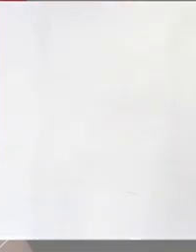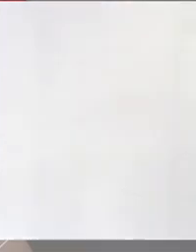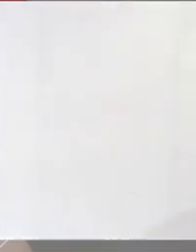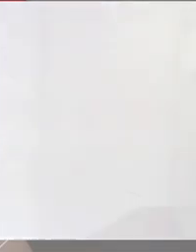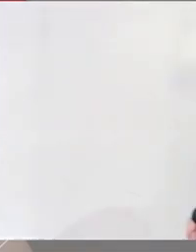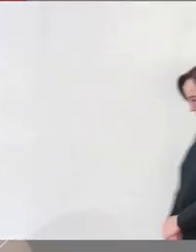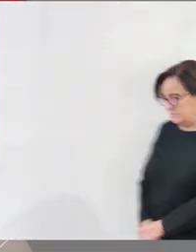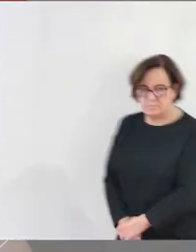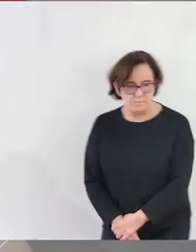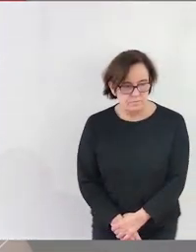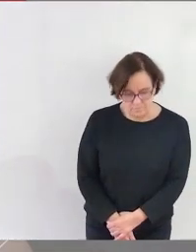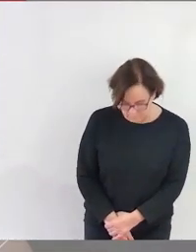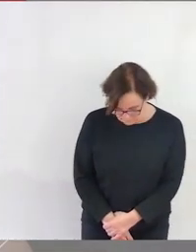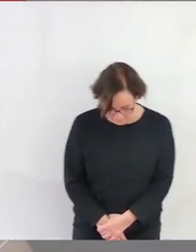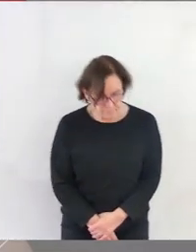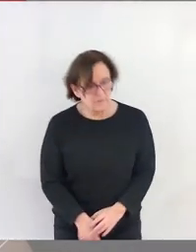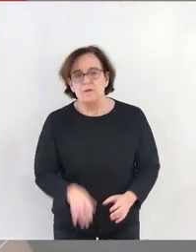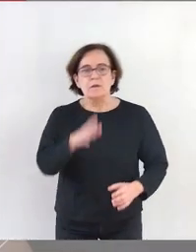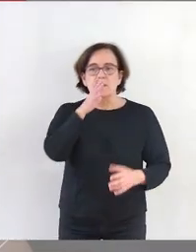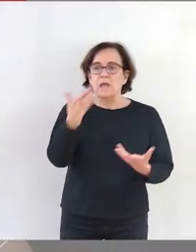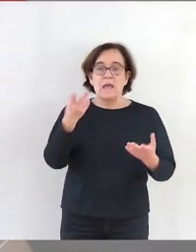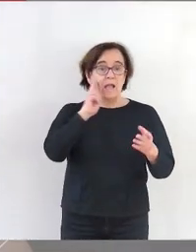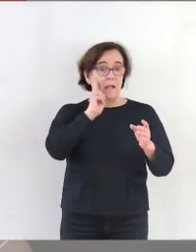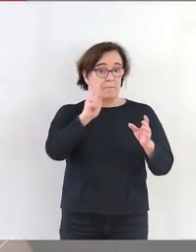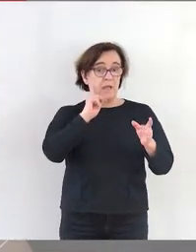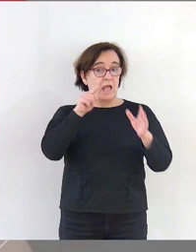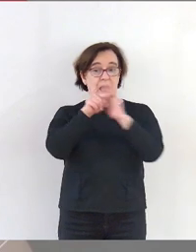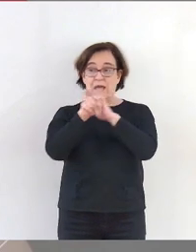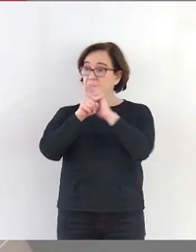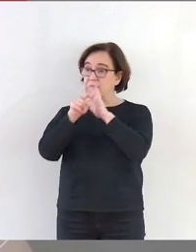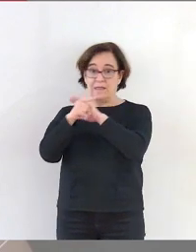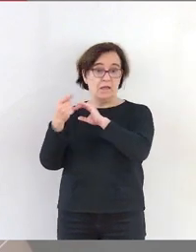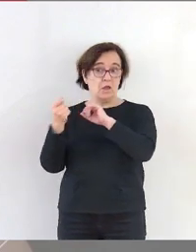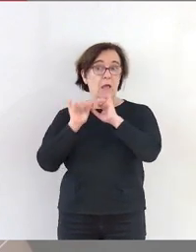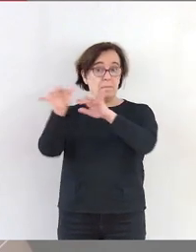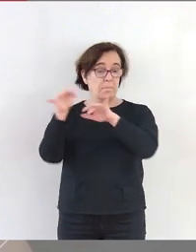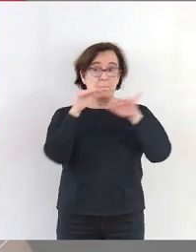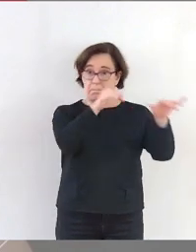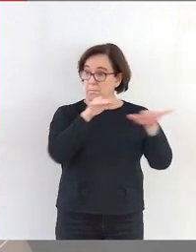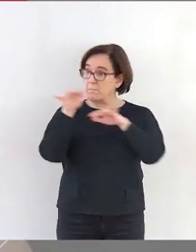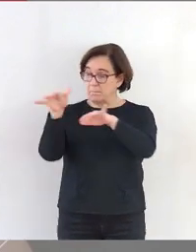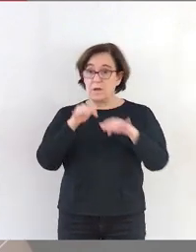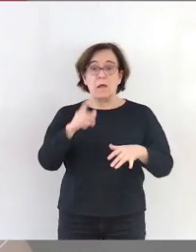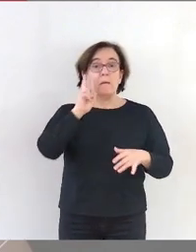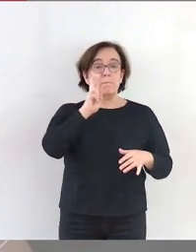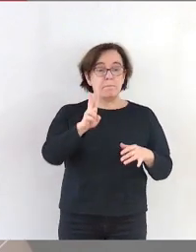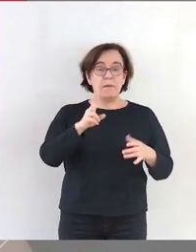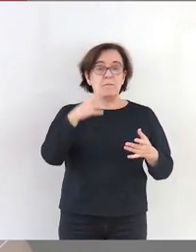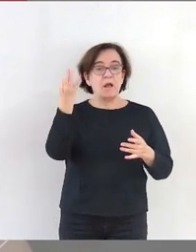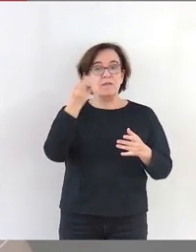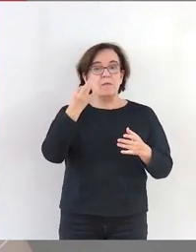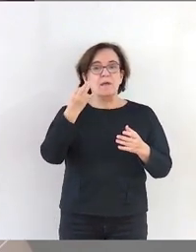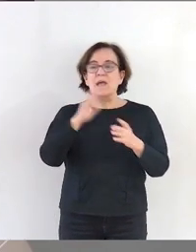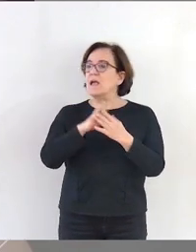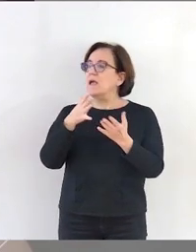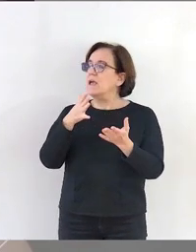desde ambiental no de las consecuencias del cambio climático en la gestión de las migraciones eh vemos que debería afectar a